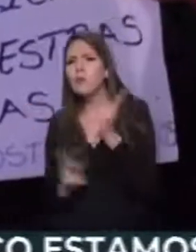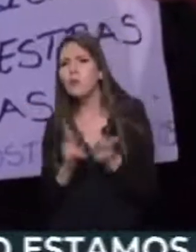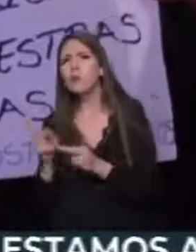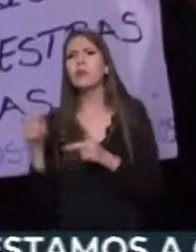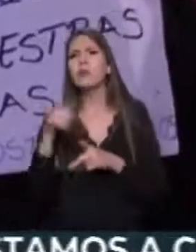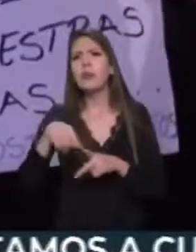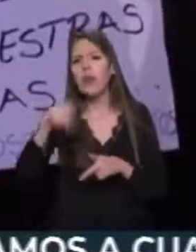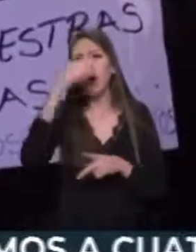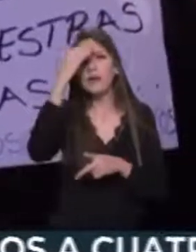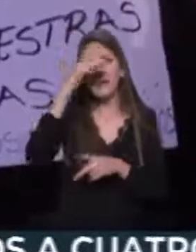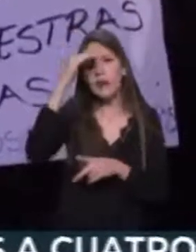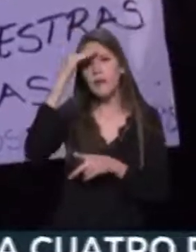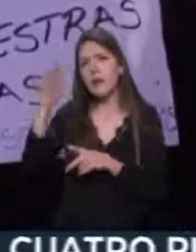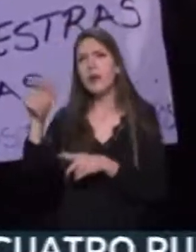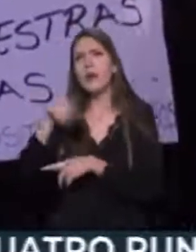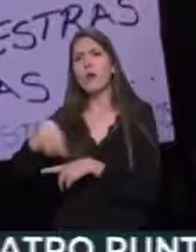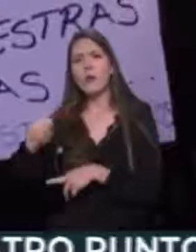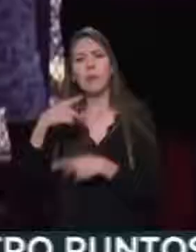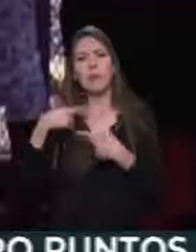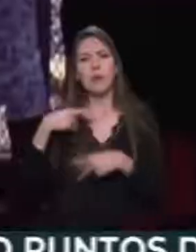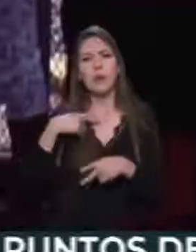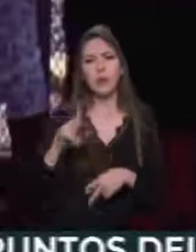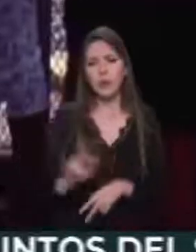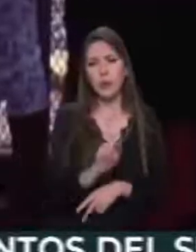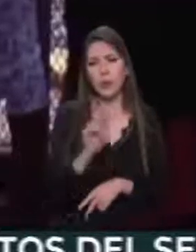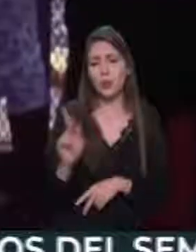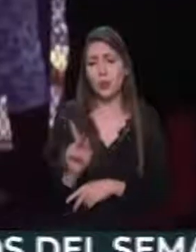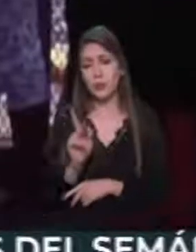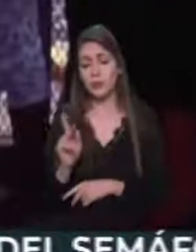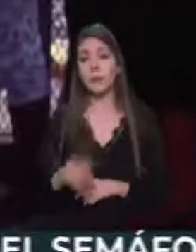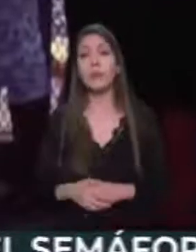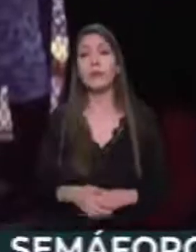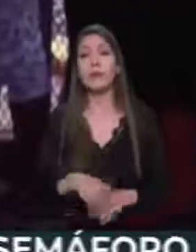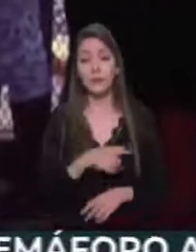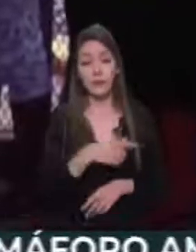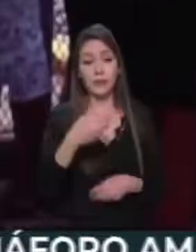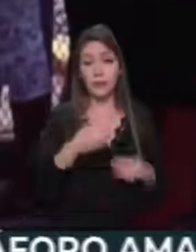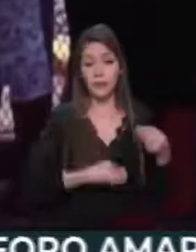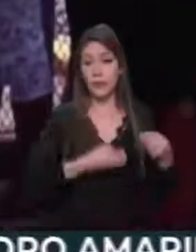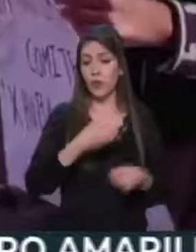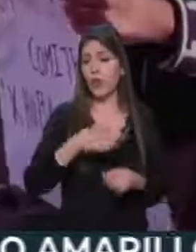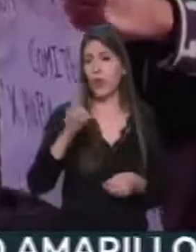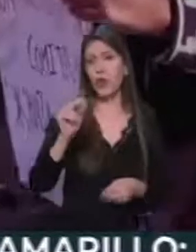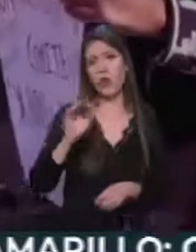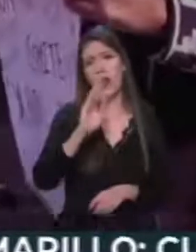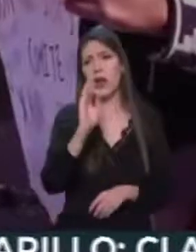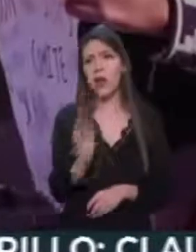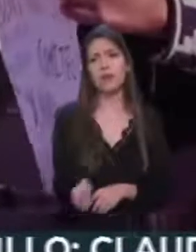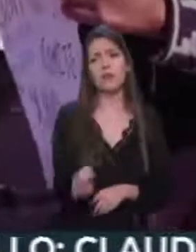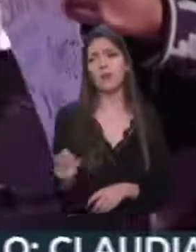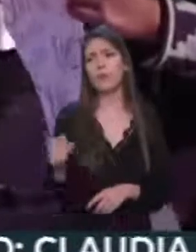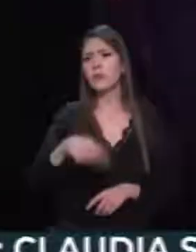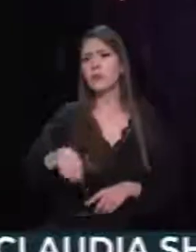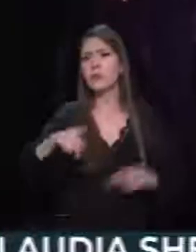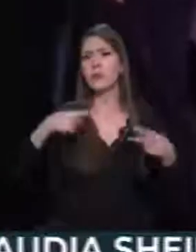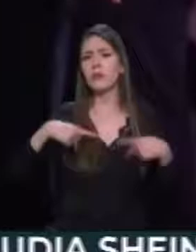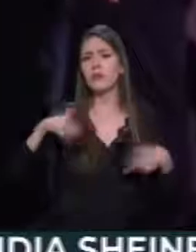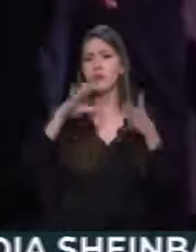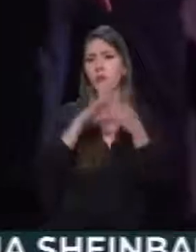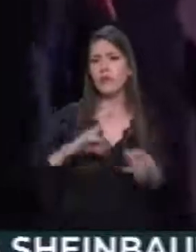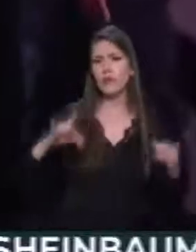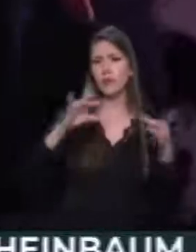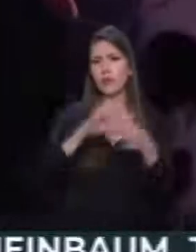de los pueblos. En su proyecto de sentencia, el ministro Cosío negó lo argumentado por los pobladores de